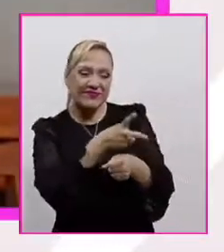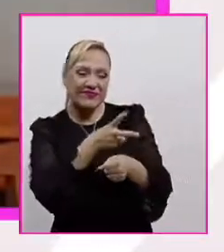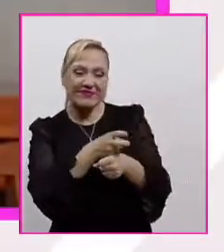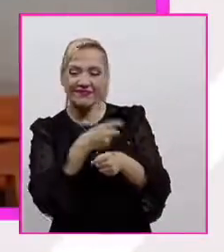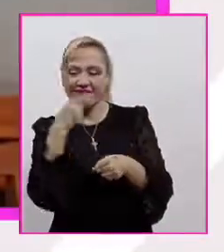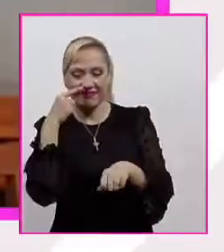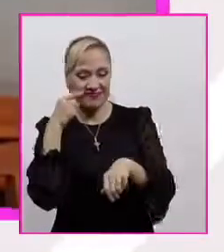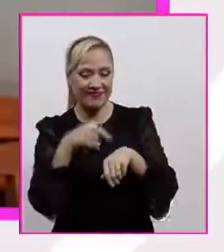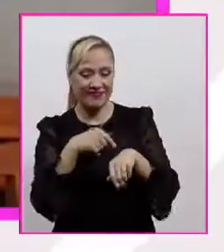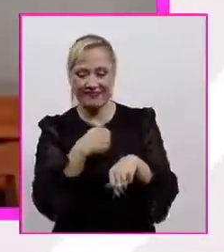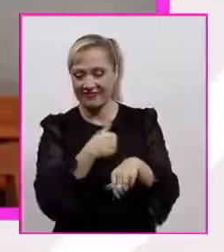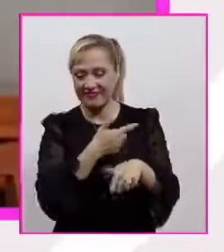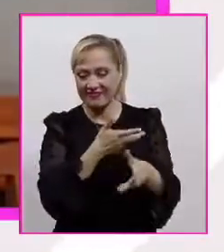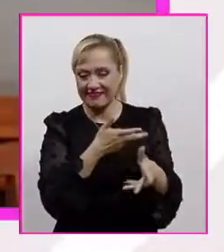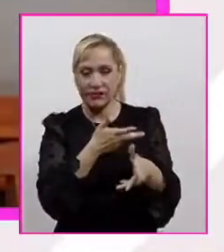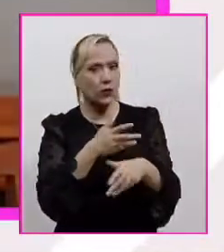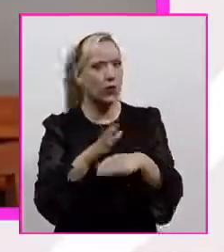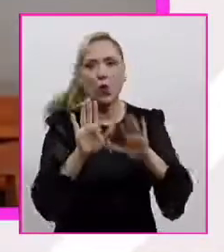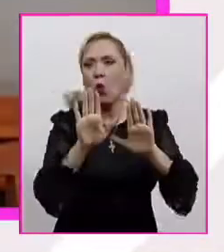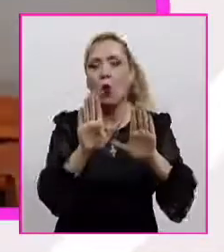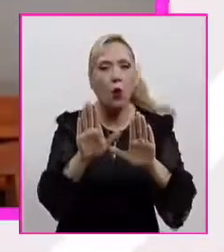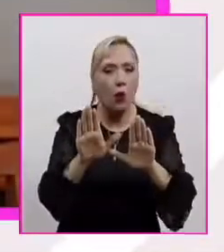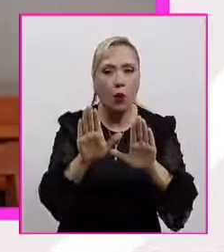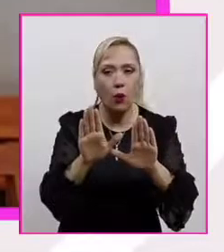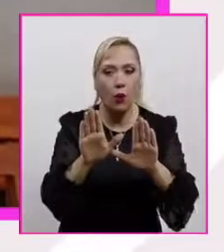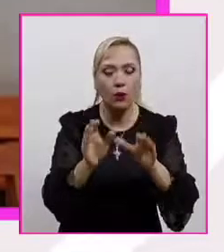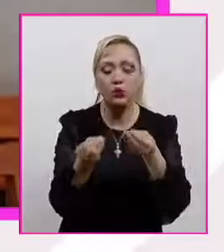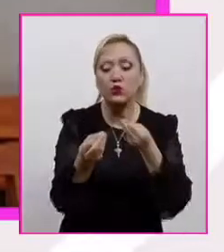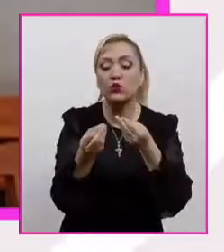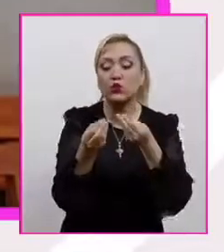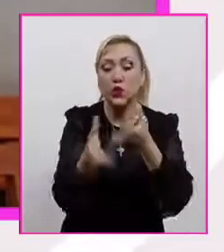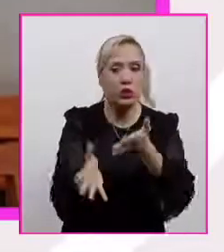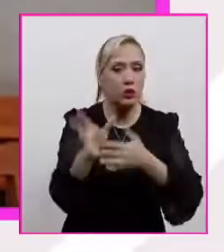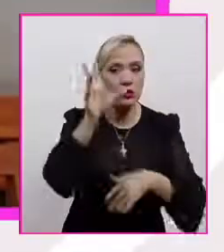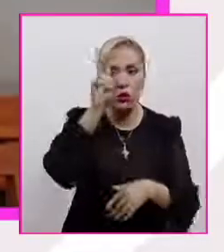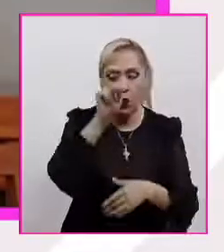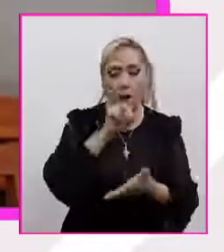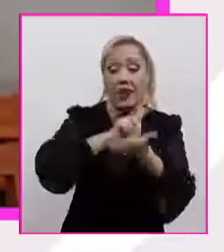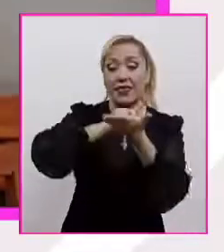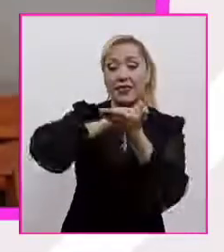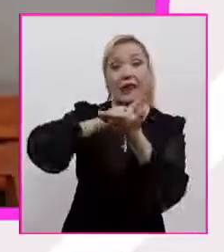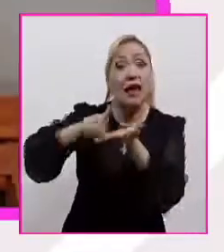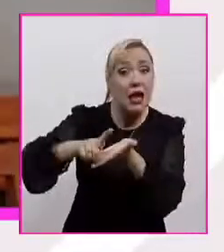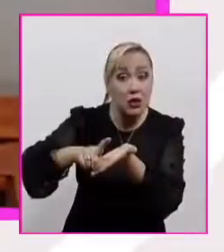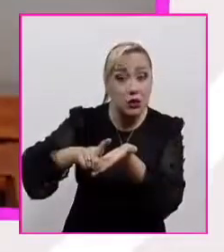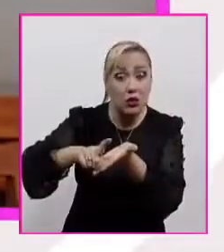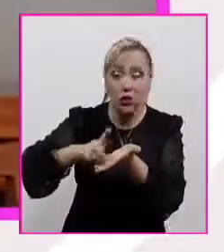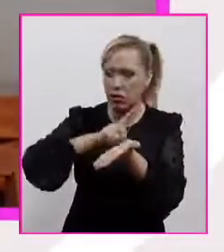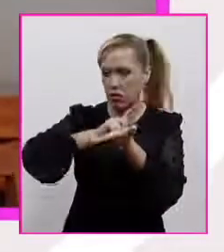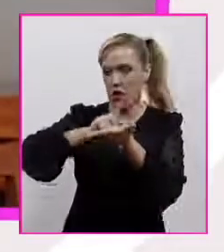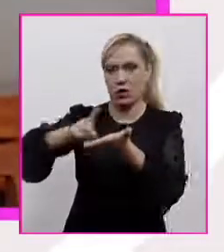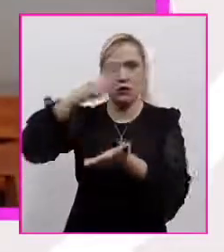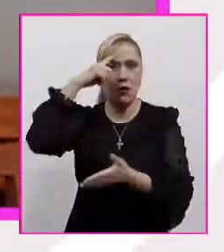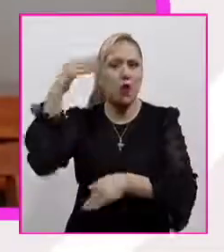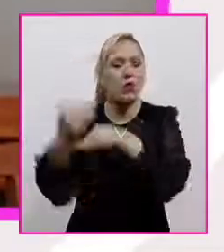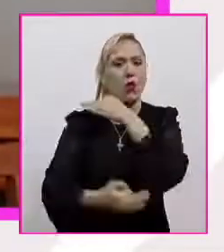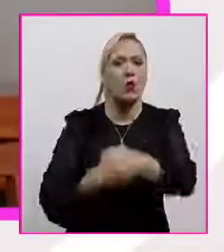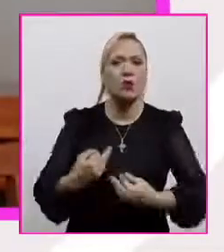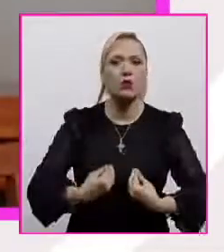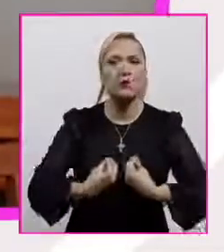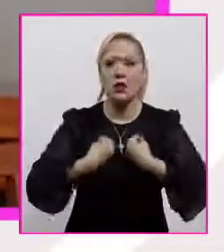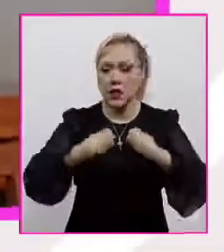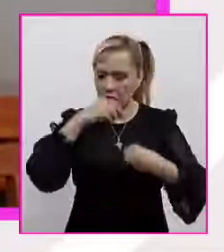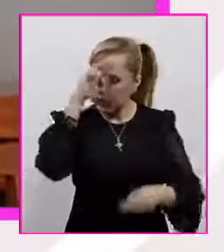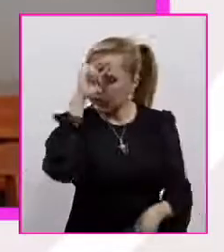se trata de eso, es el acceso a los derechos. Y estamos hablando de acceso a los derechos para tener una vida digna. ¿Qué